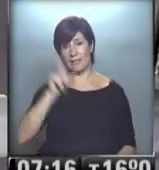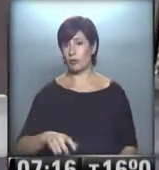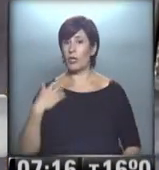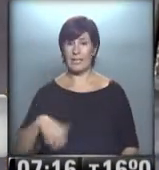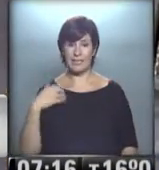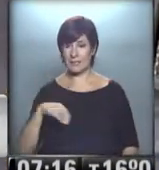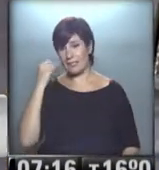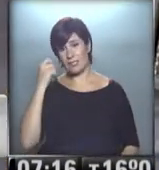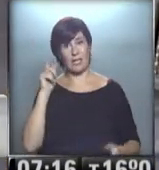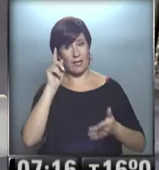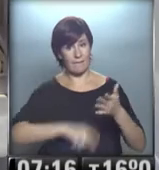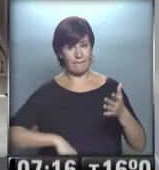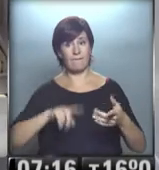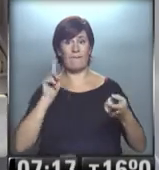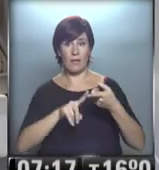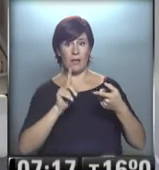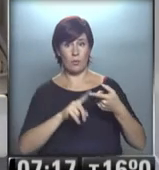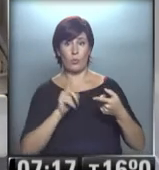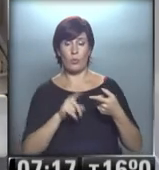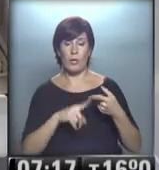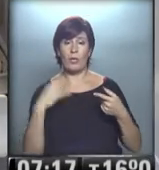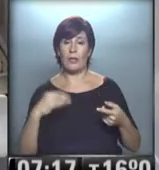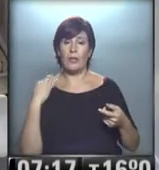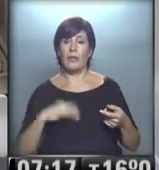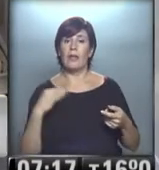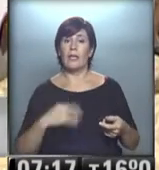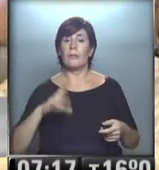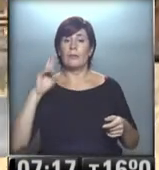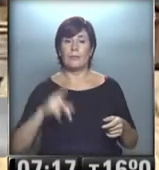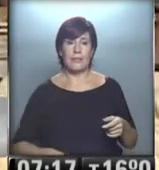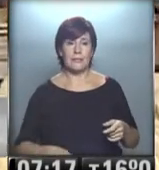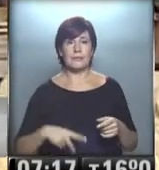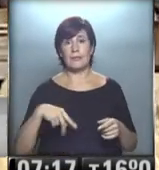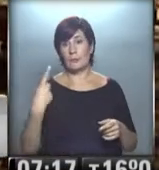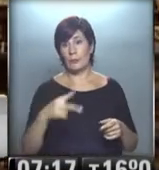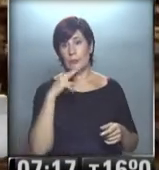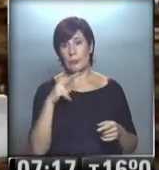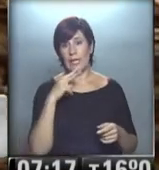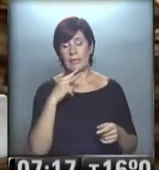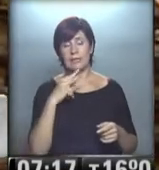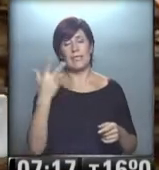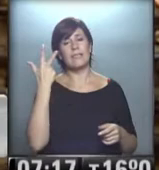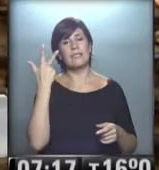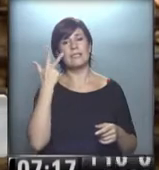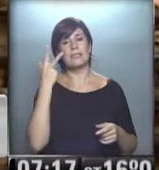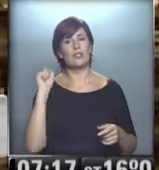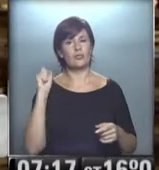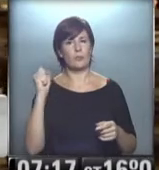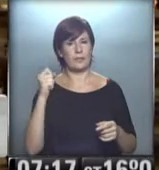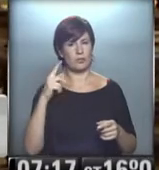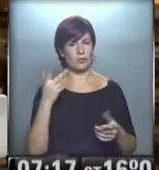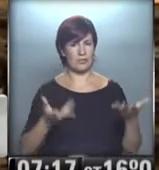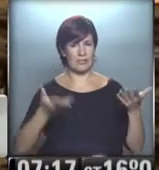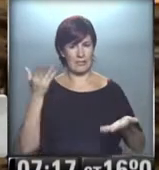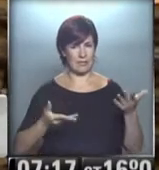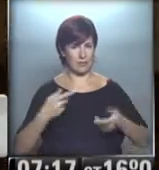sumarán a este programa y tienen que ofrecer para el próximo viernes un pan a 18 pesos el kilo. El acuerdo